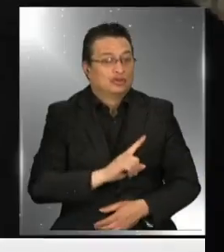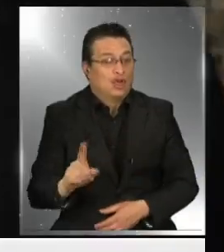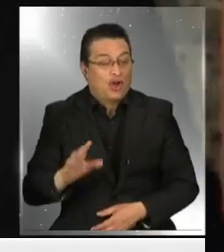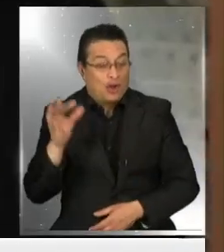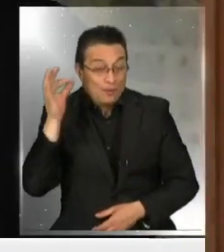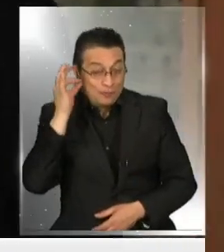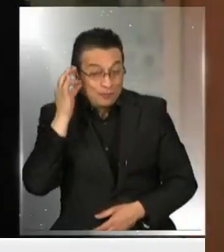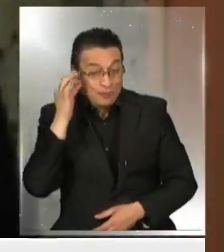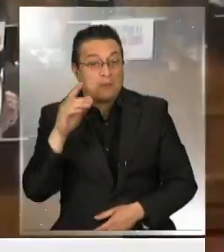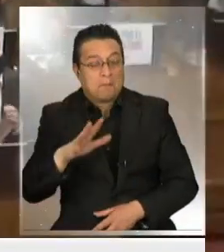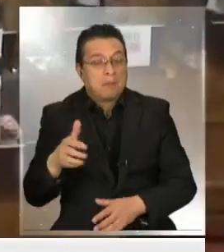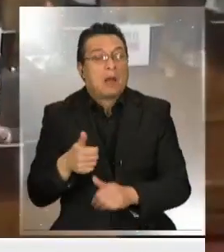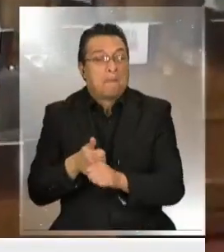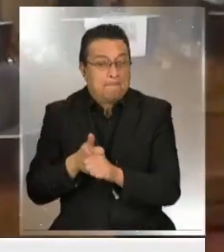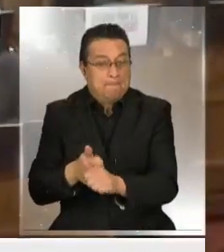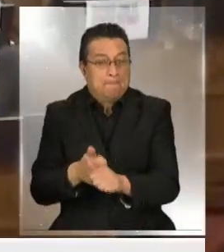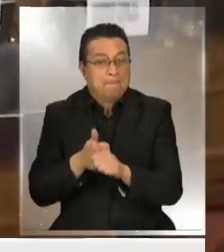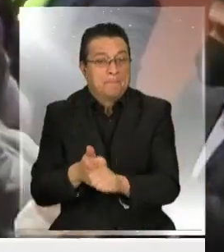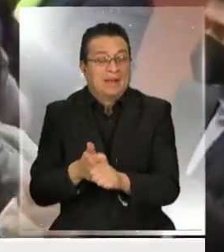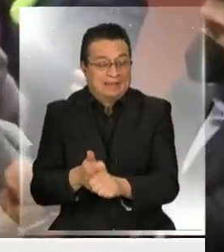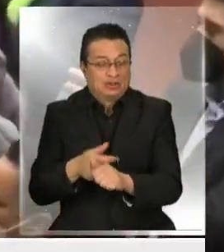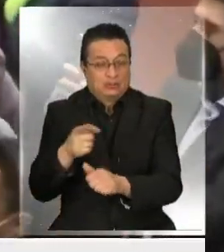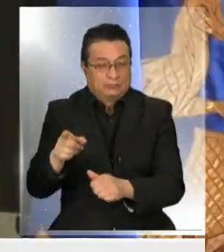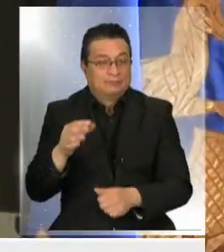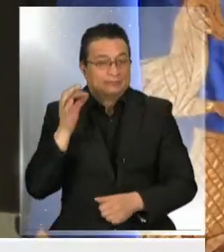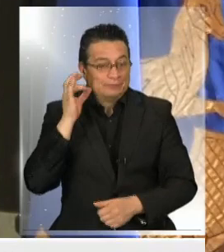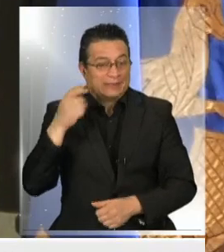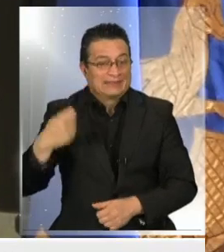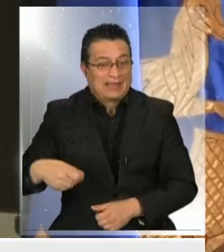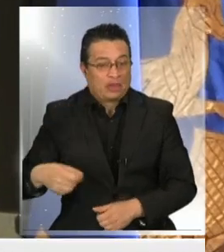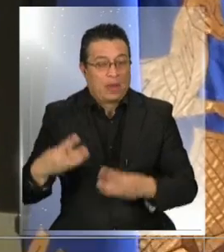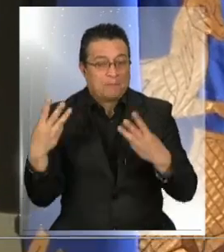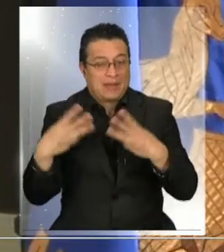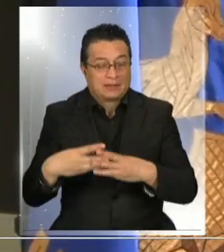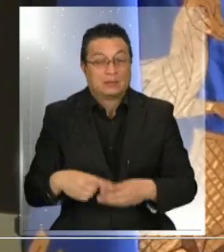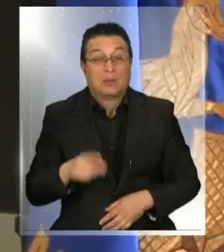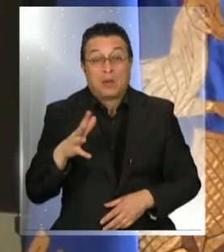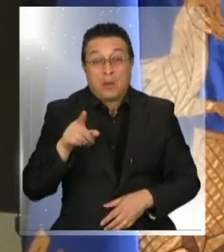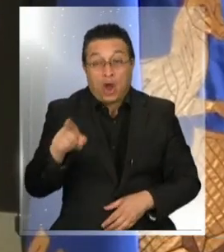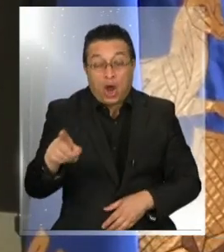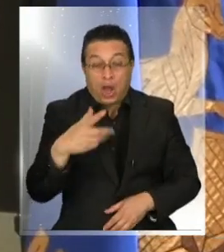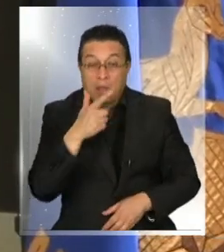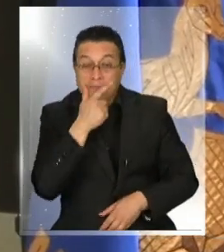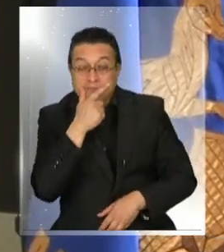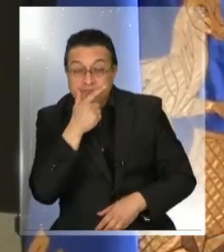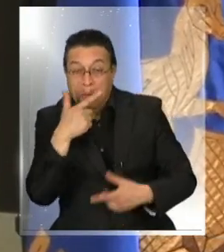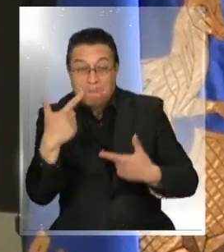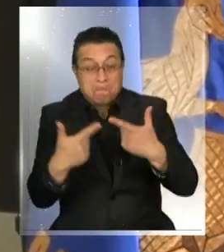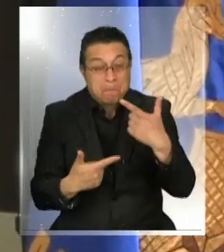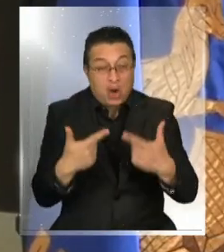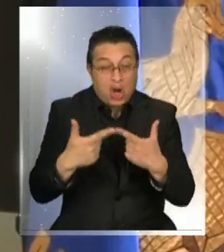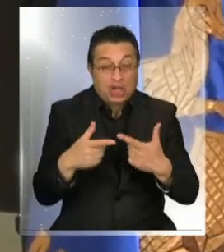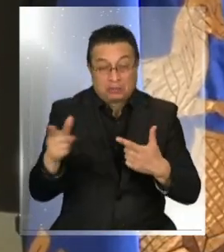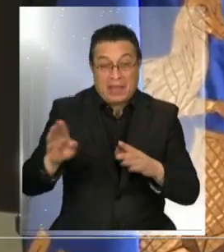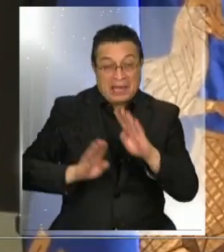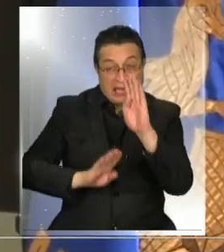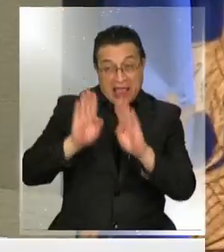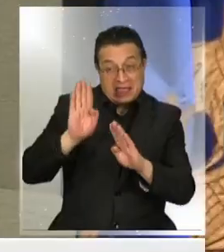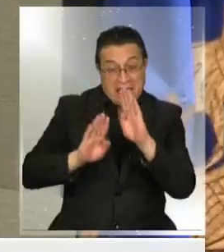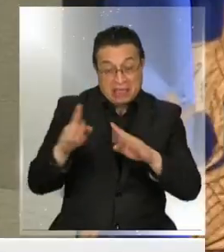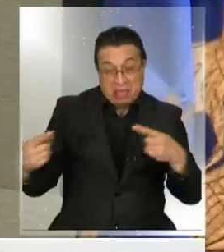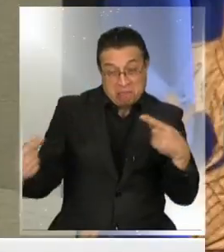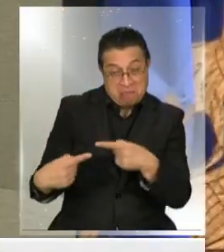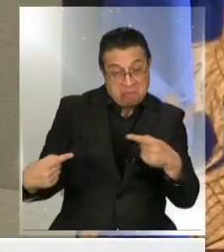motivó una ola de presiones contra la senadora magallánica. ¿Será por hacerle algún gallito político a su candidata